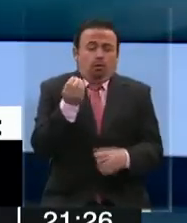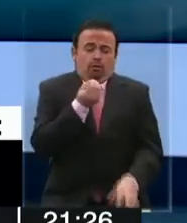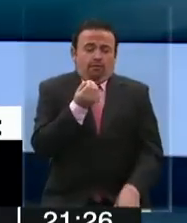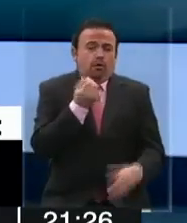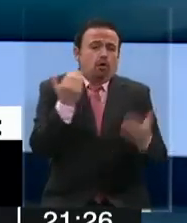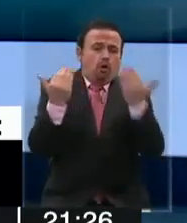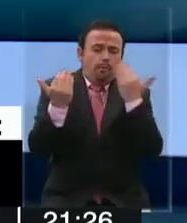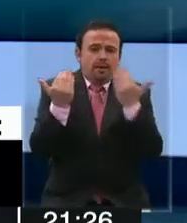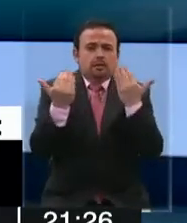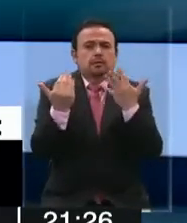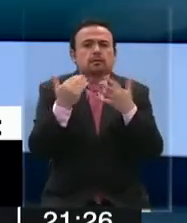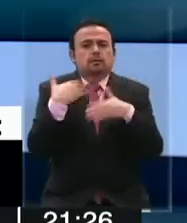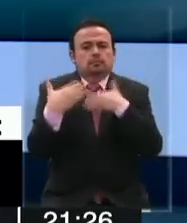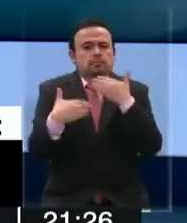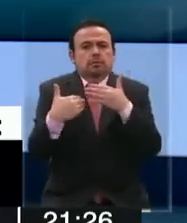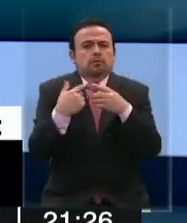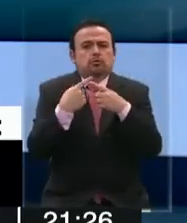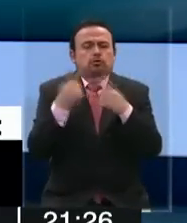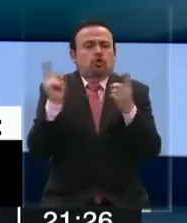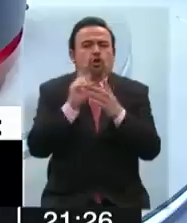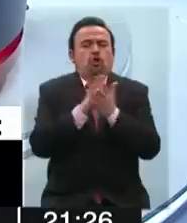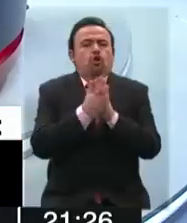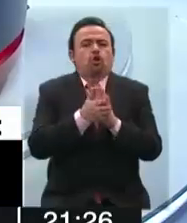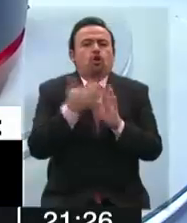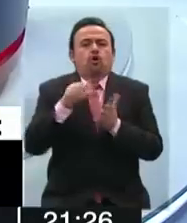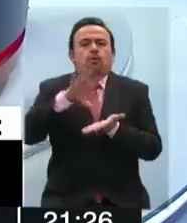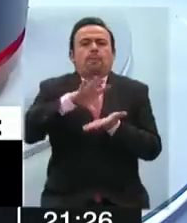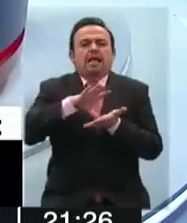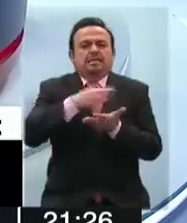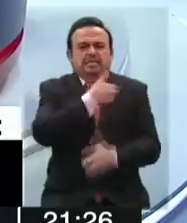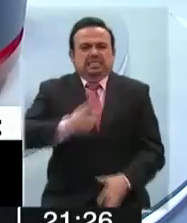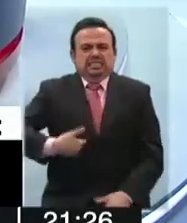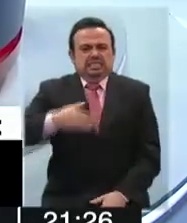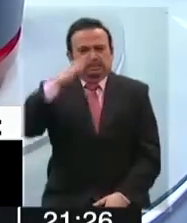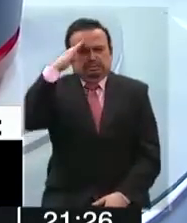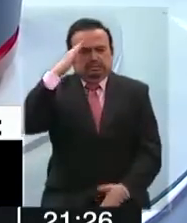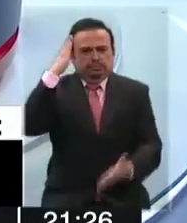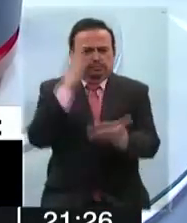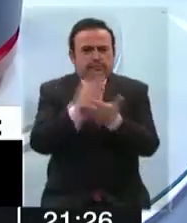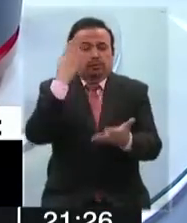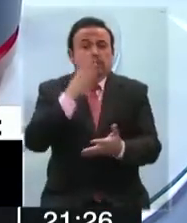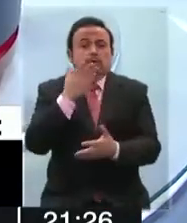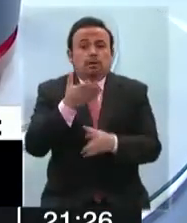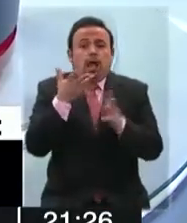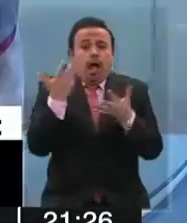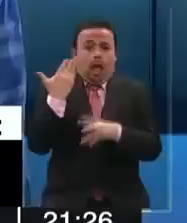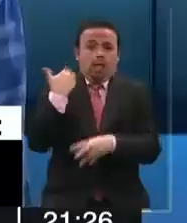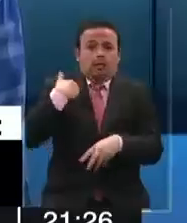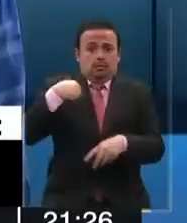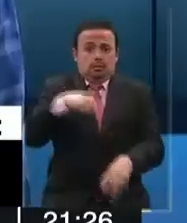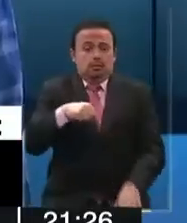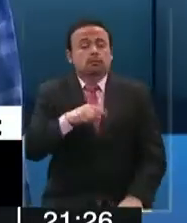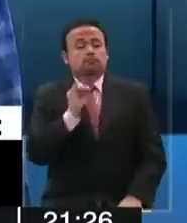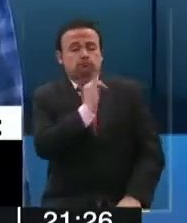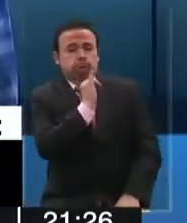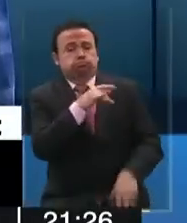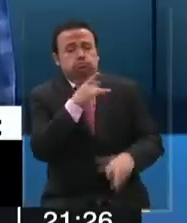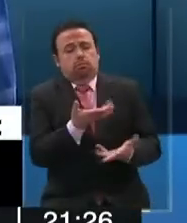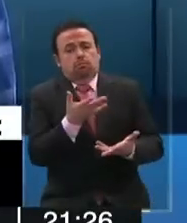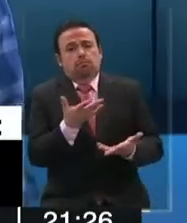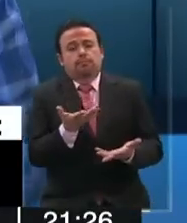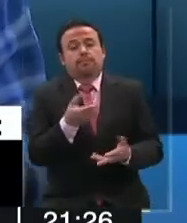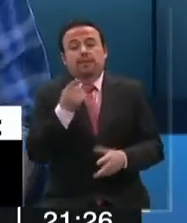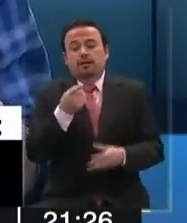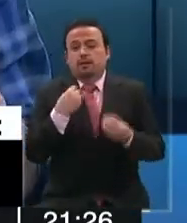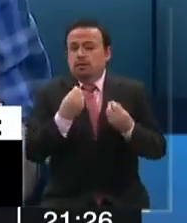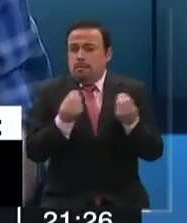con los procedimientos que tienen todas las dictaduras y como las que como las que tuvieron acá en su momento exactamente Mira lo que pasa